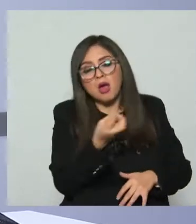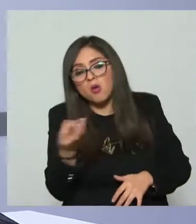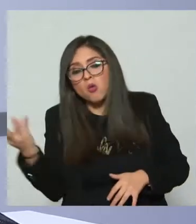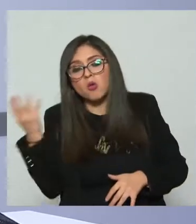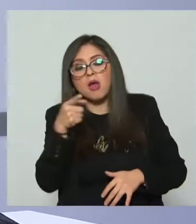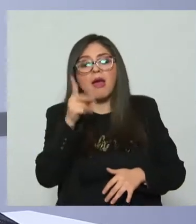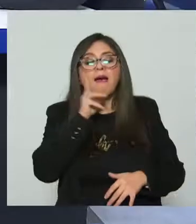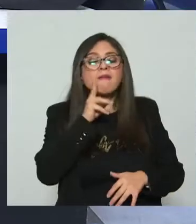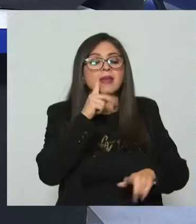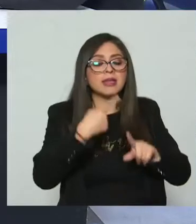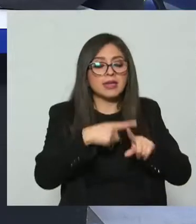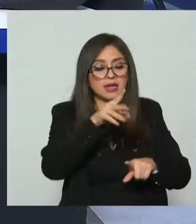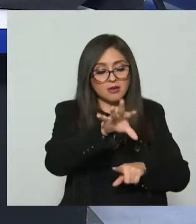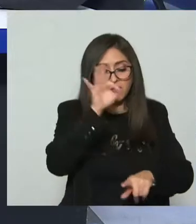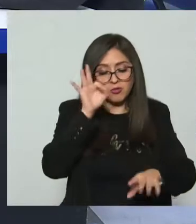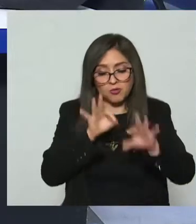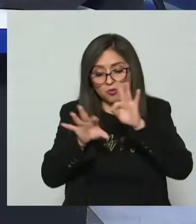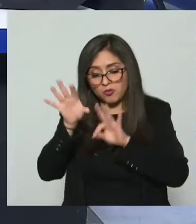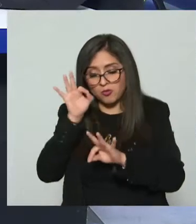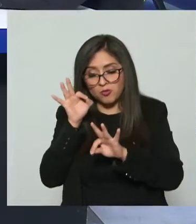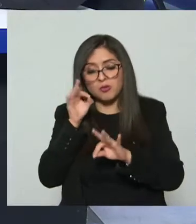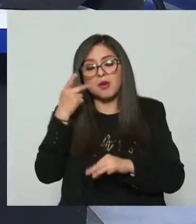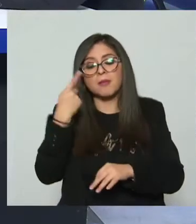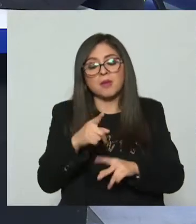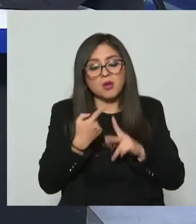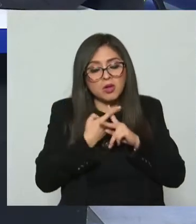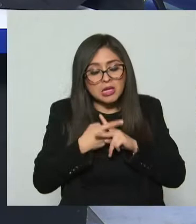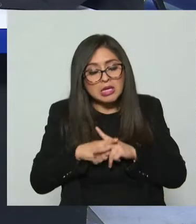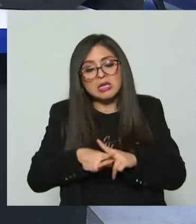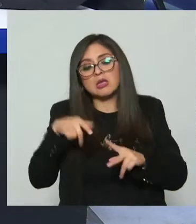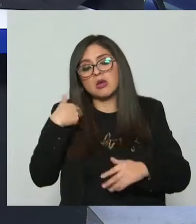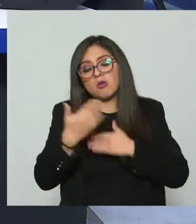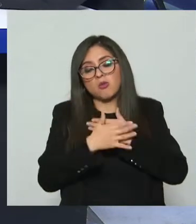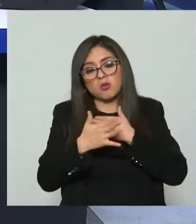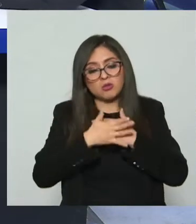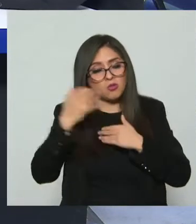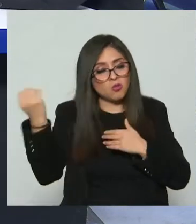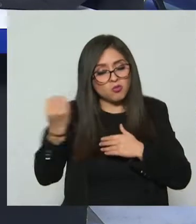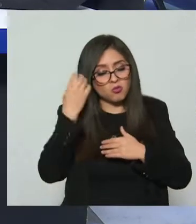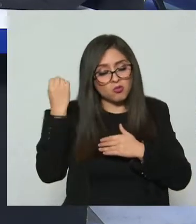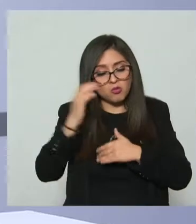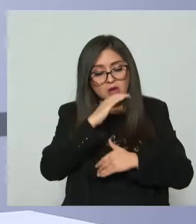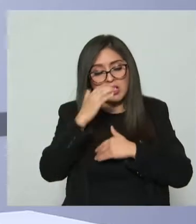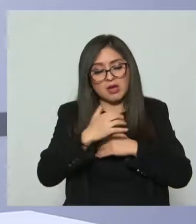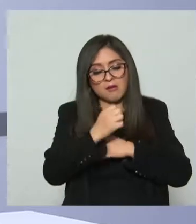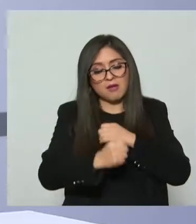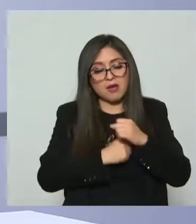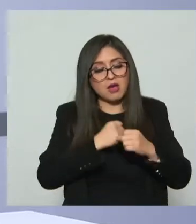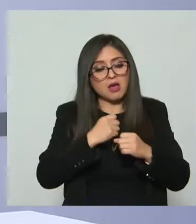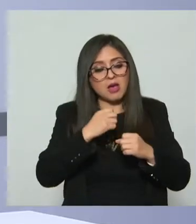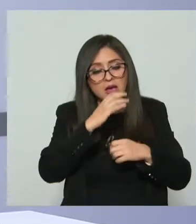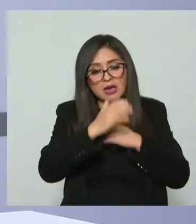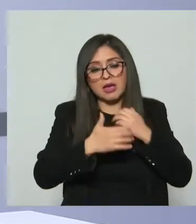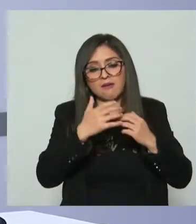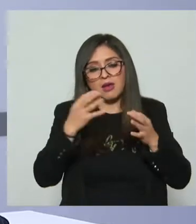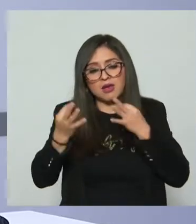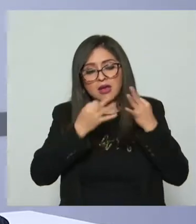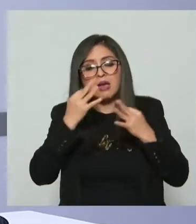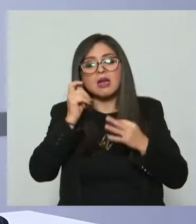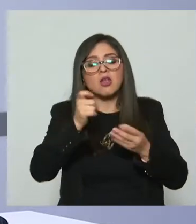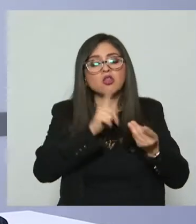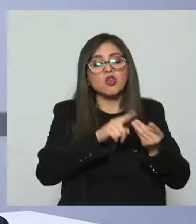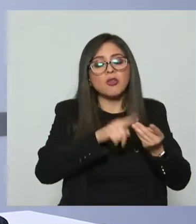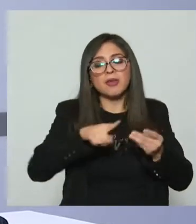definirlo previo al inicio del siguiente periodo de sesiones, que es en febrero. Entonces, en